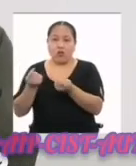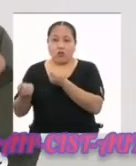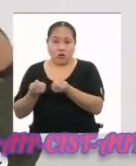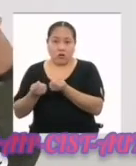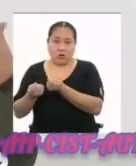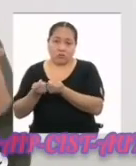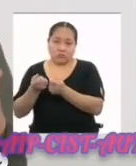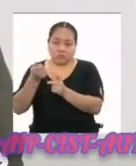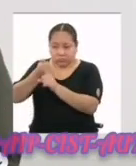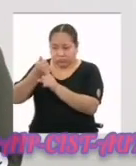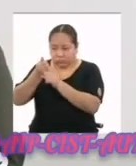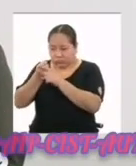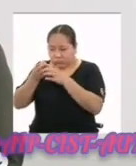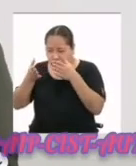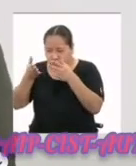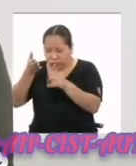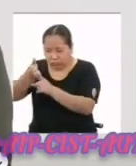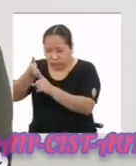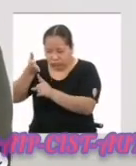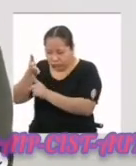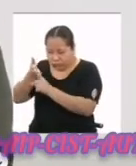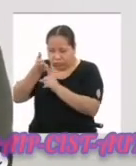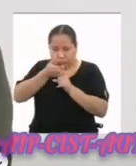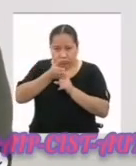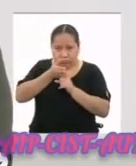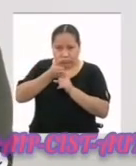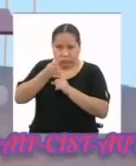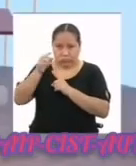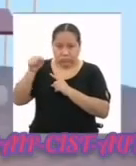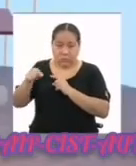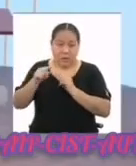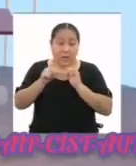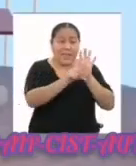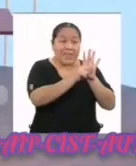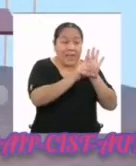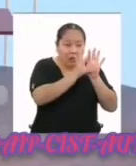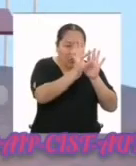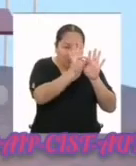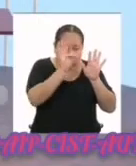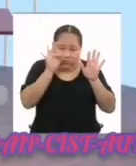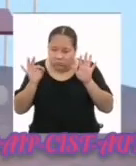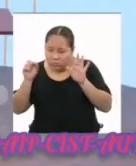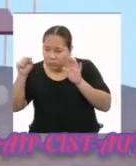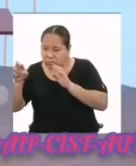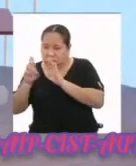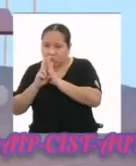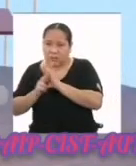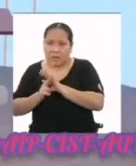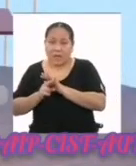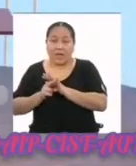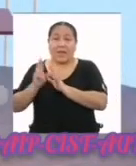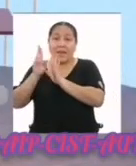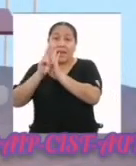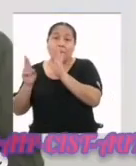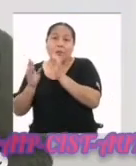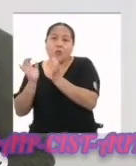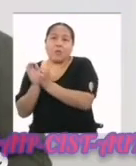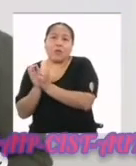manera específica lo establecido en la ley. O sea, que la ley es algo más grande que un